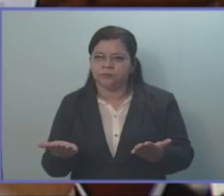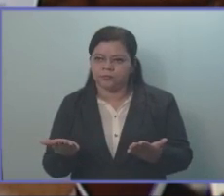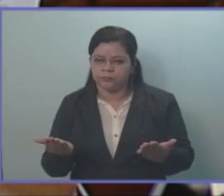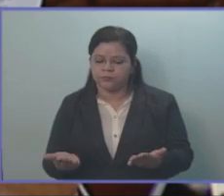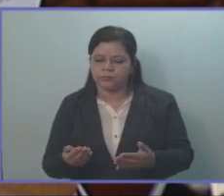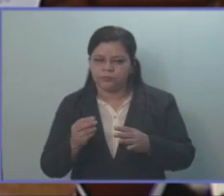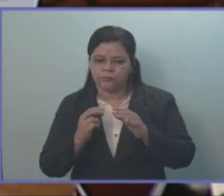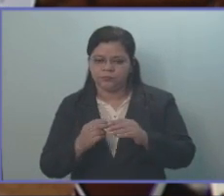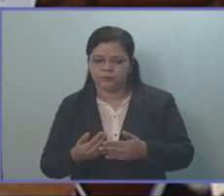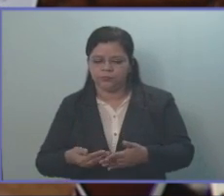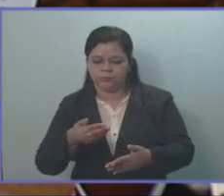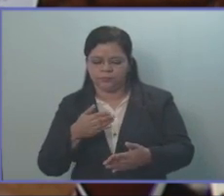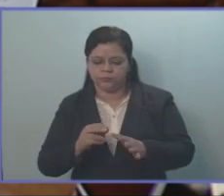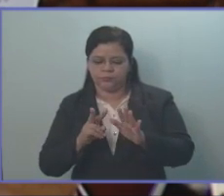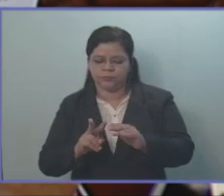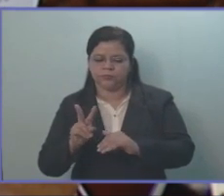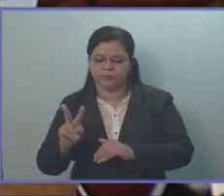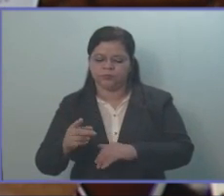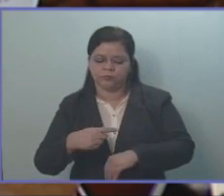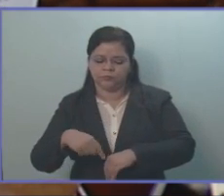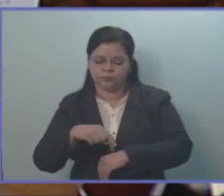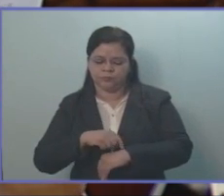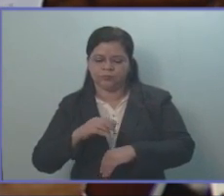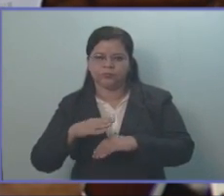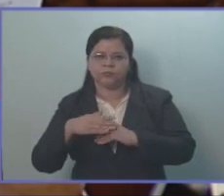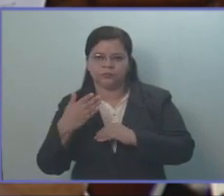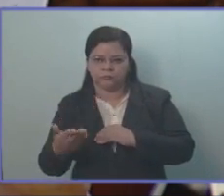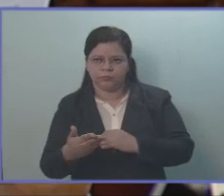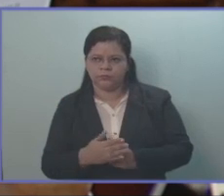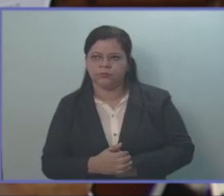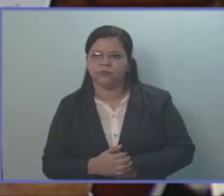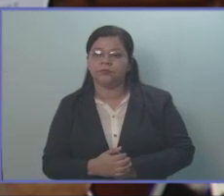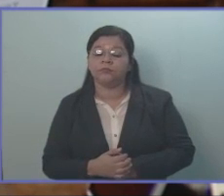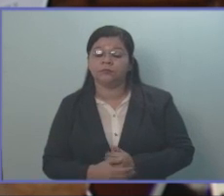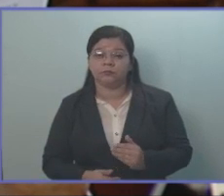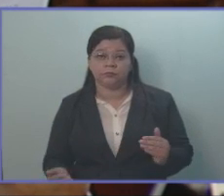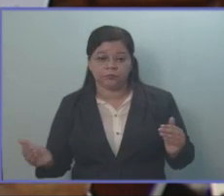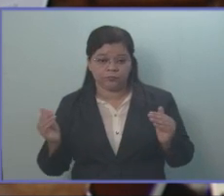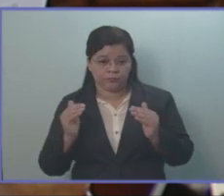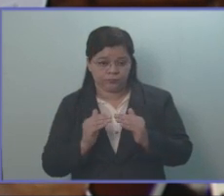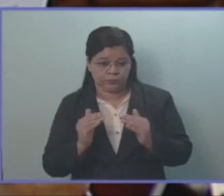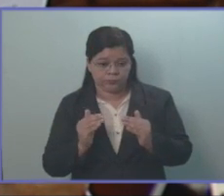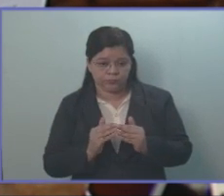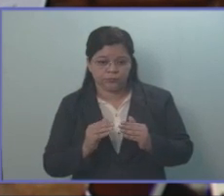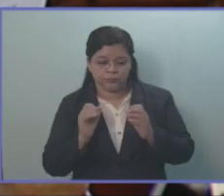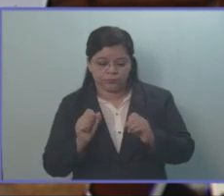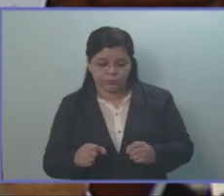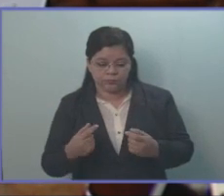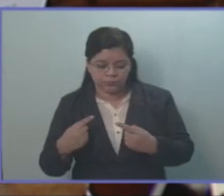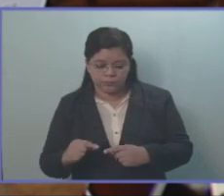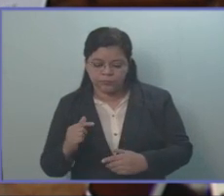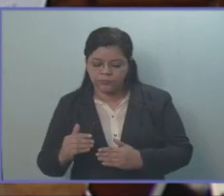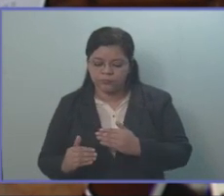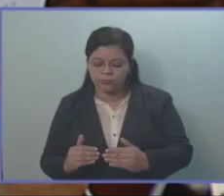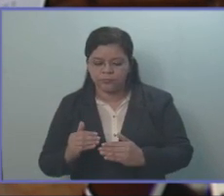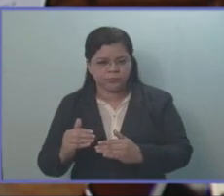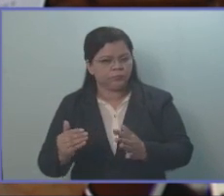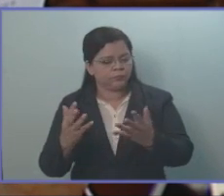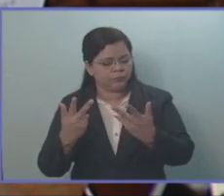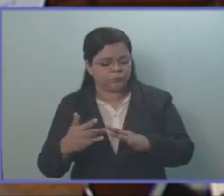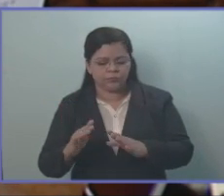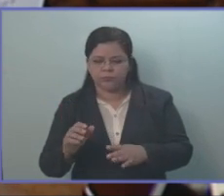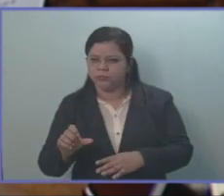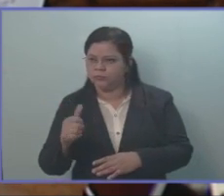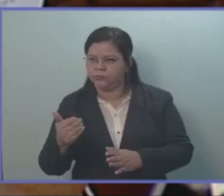las 72 horas posteriores a su celebración, así como darle trámite a cualquier solicitud